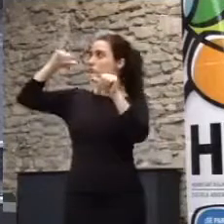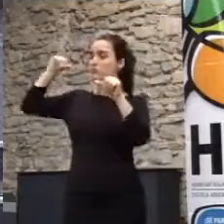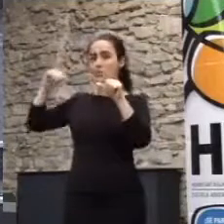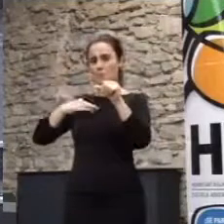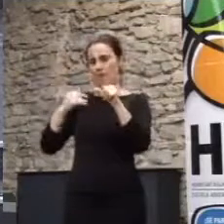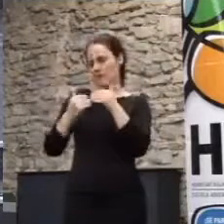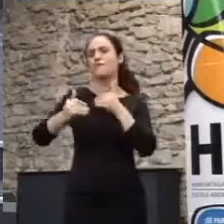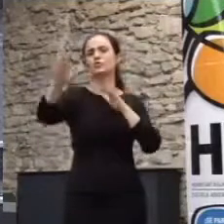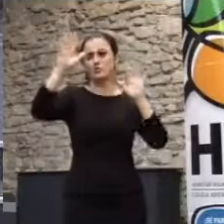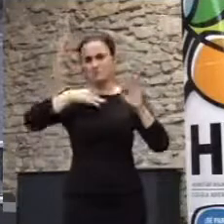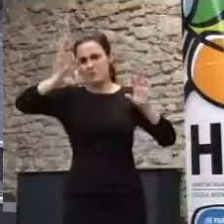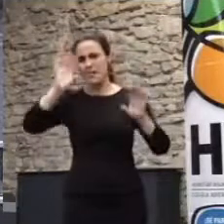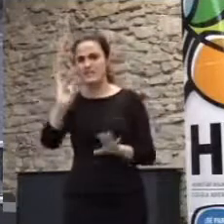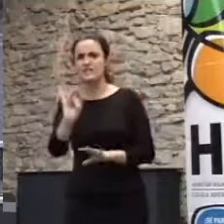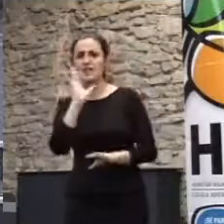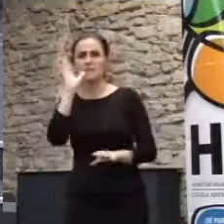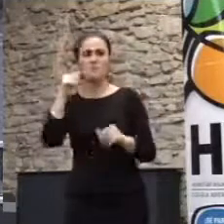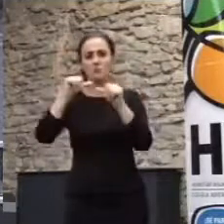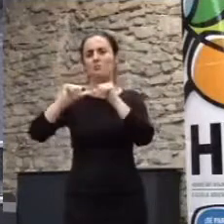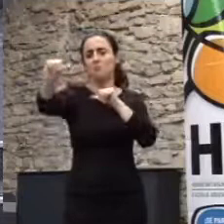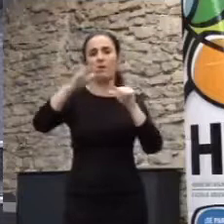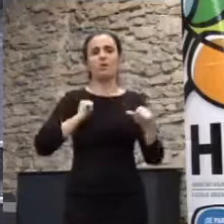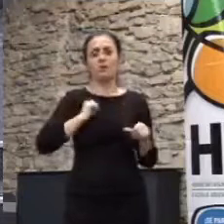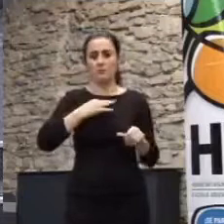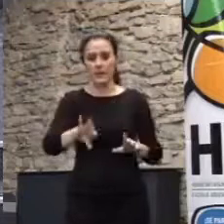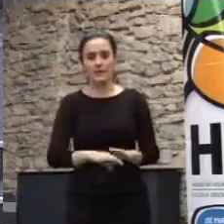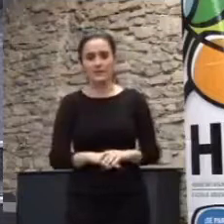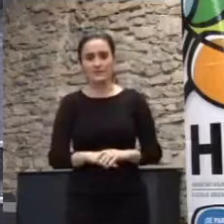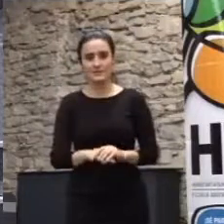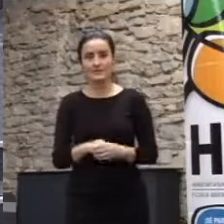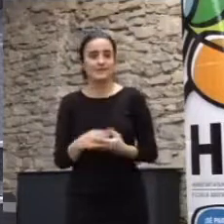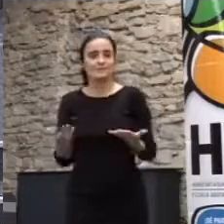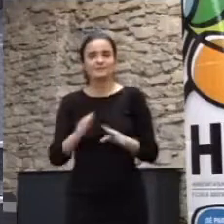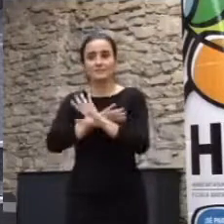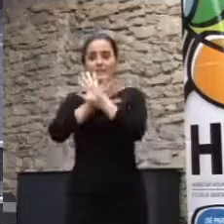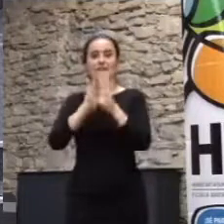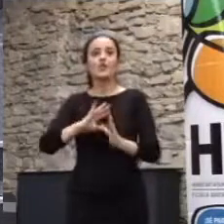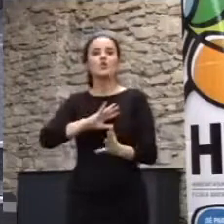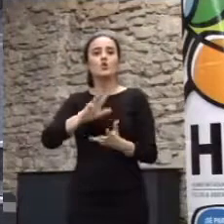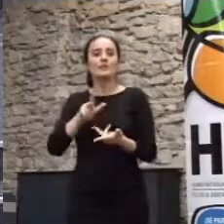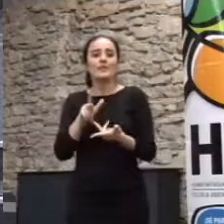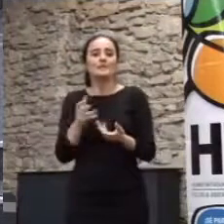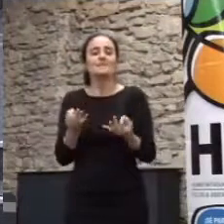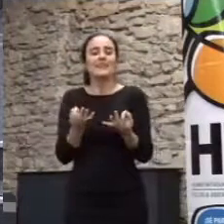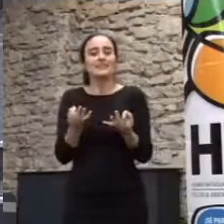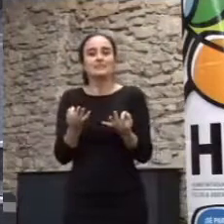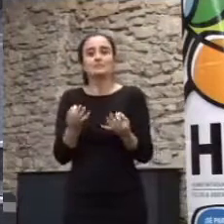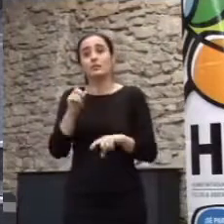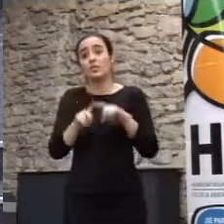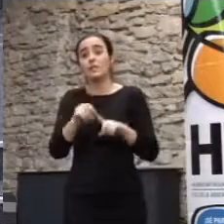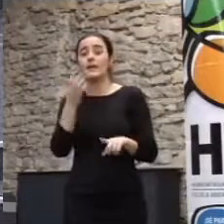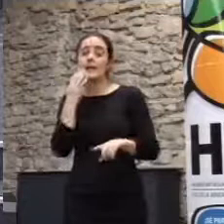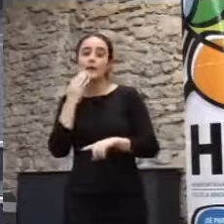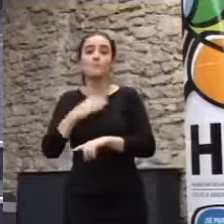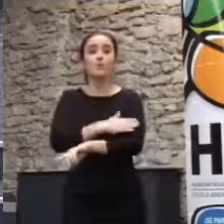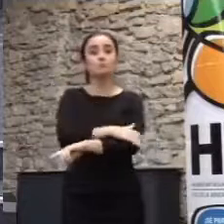porque el memorial va a estar ahí mañana, pasado. Claro, ¿qué es noticia? Pues depende, si el ministro de Interior